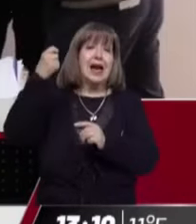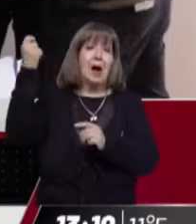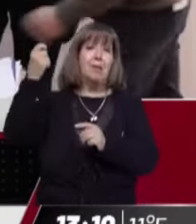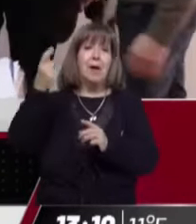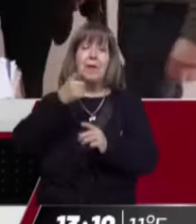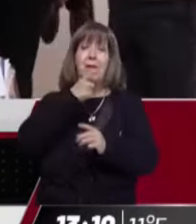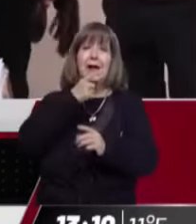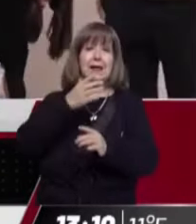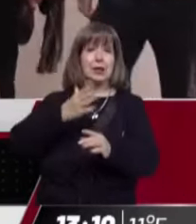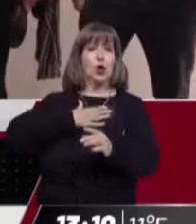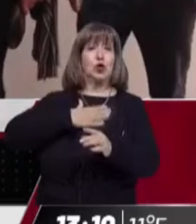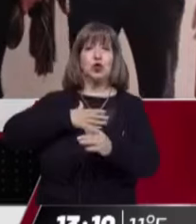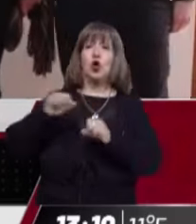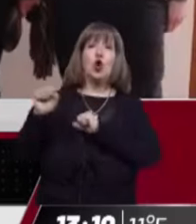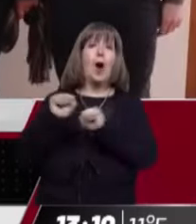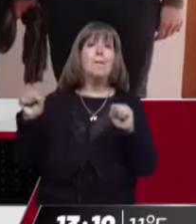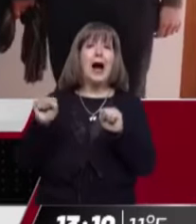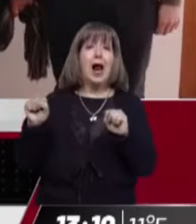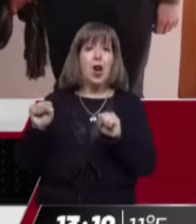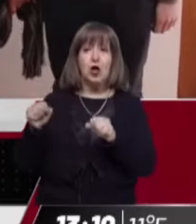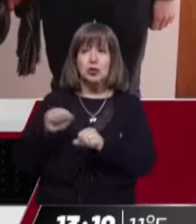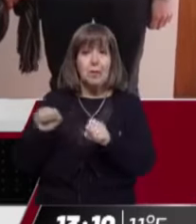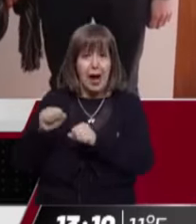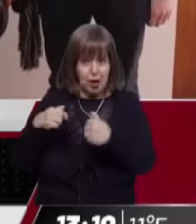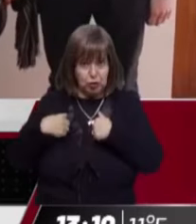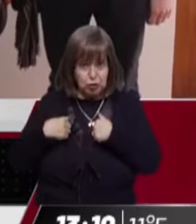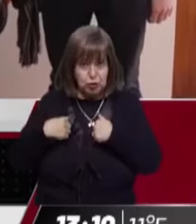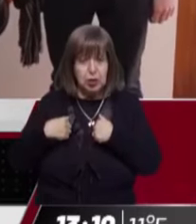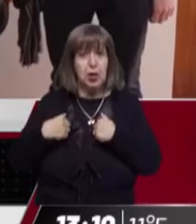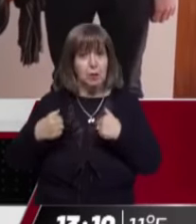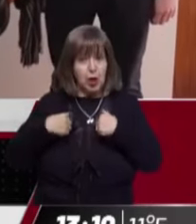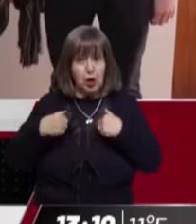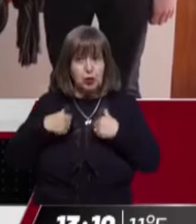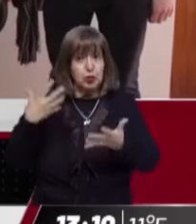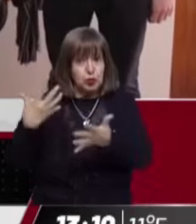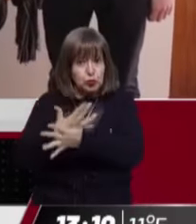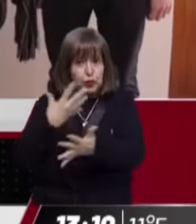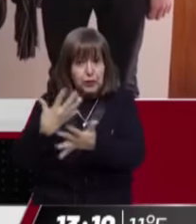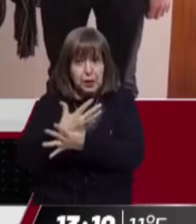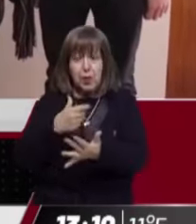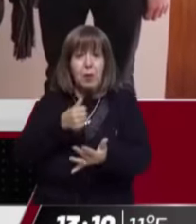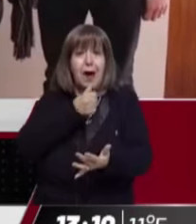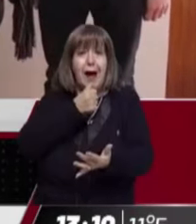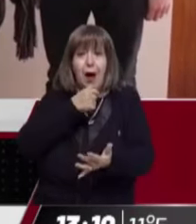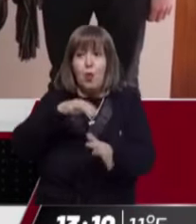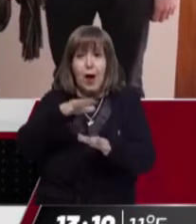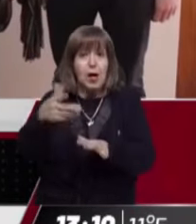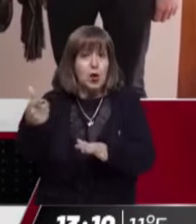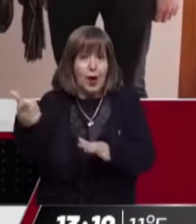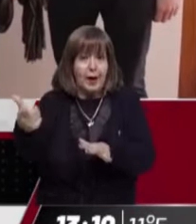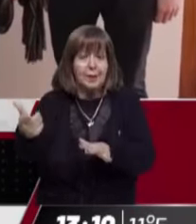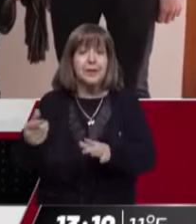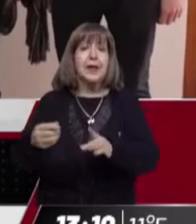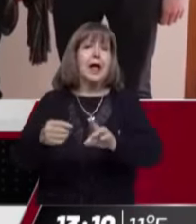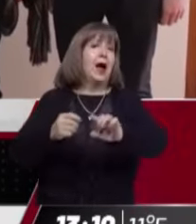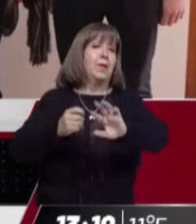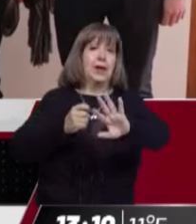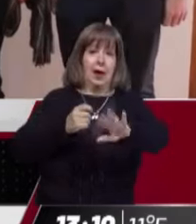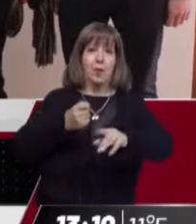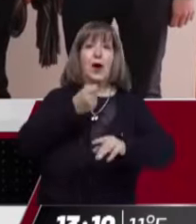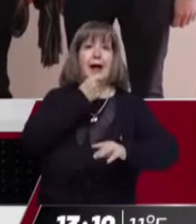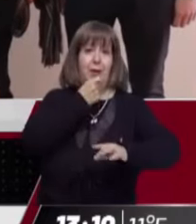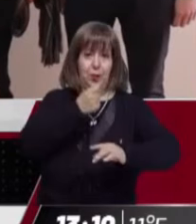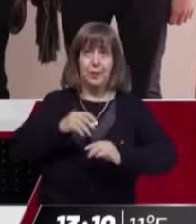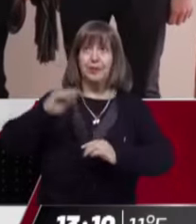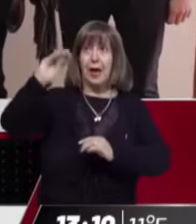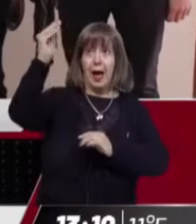malo de la película, cuando en realidad somos realmente los afectados de esta situación. Imagínense ustedes si un día Brasil dice, bueno, miren,